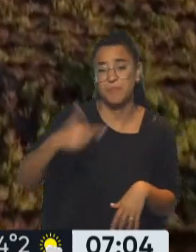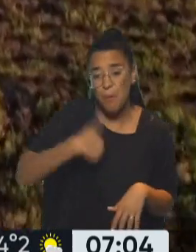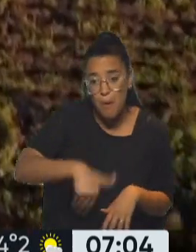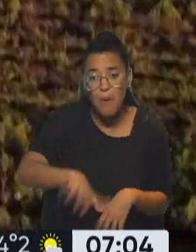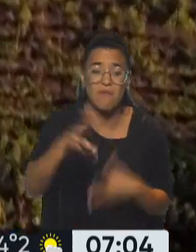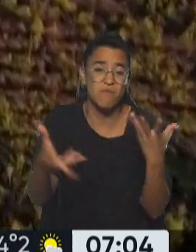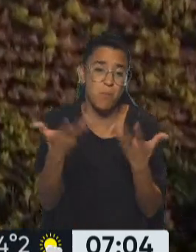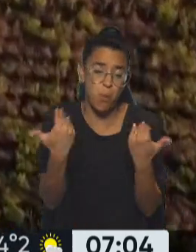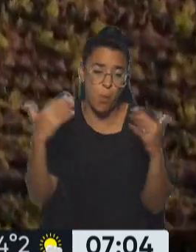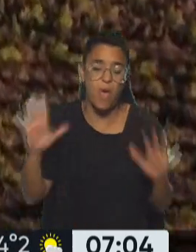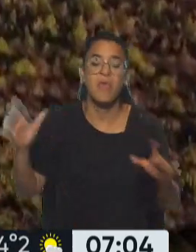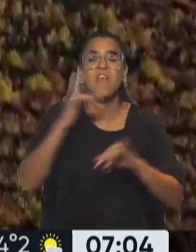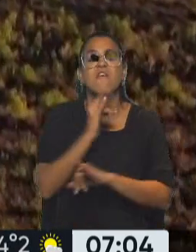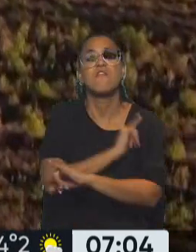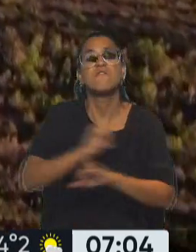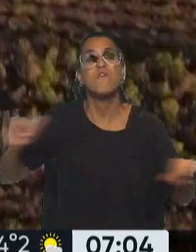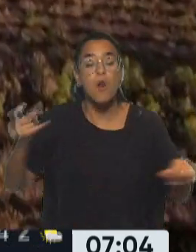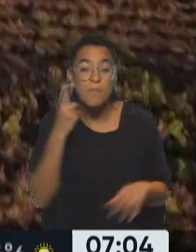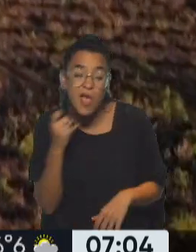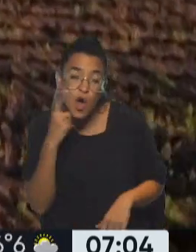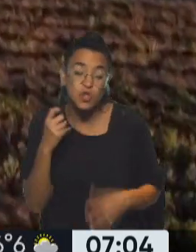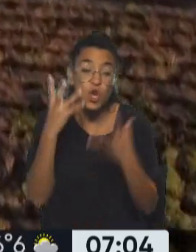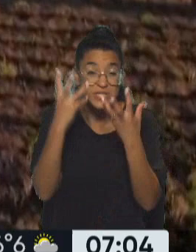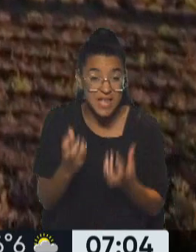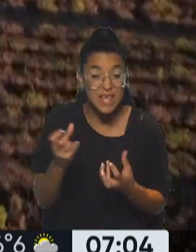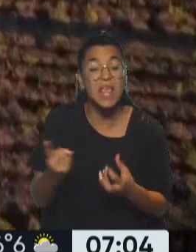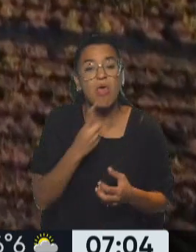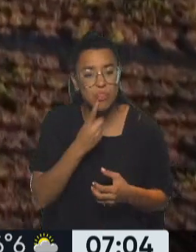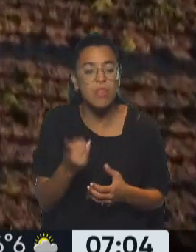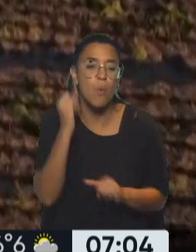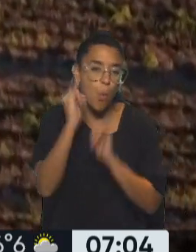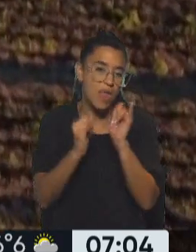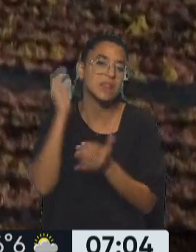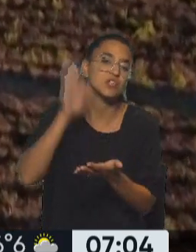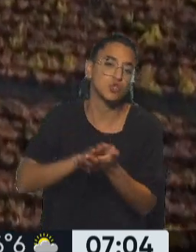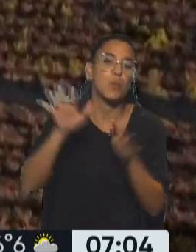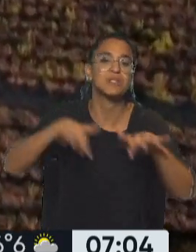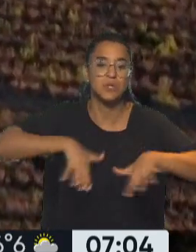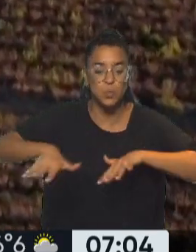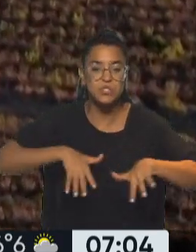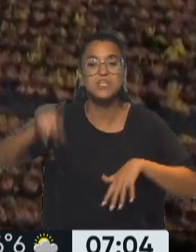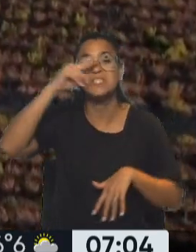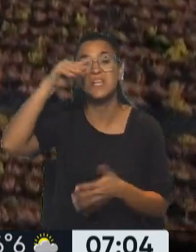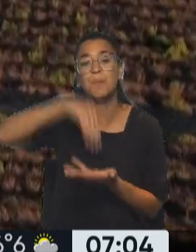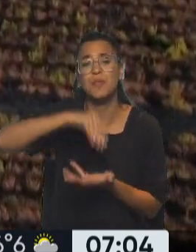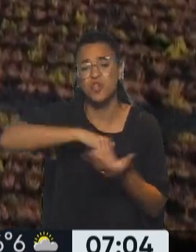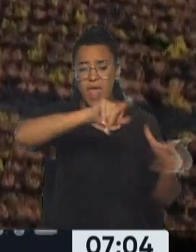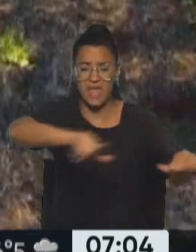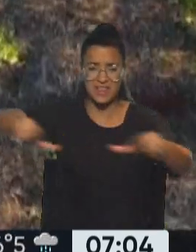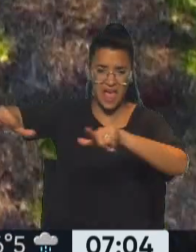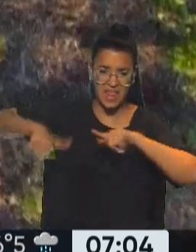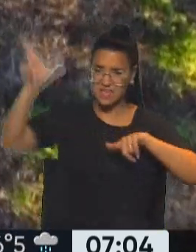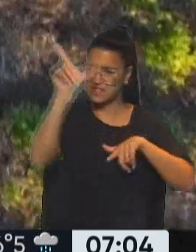Un informe de la Mesa Nacional del Monitoreo de Sequías da cuenta de esta situación con al menos 7 millones de hectáreas afectadas en todo el